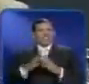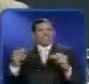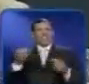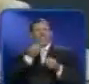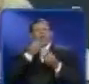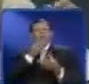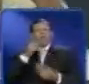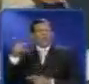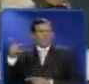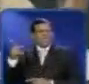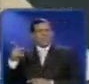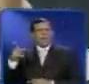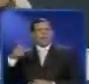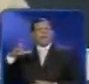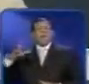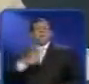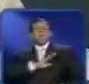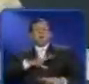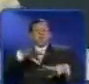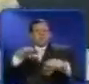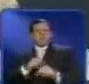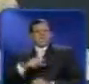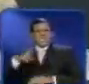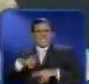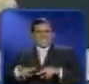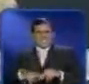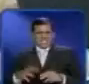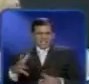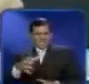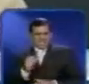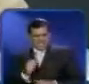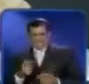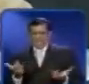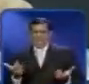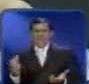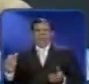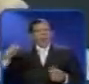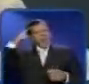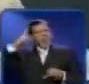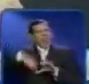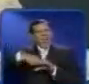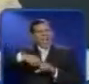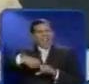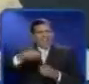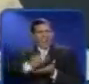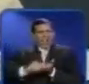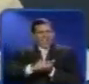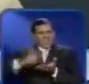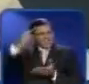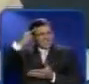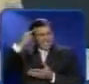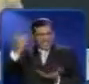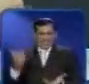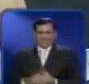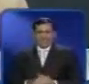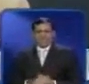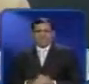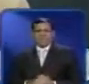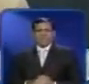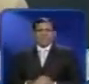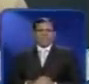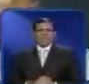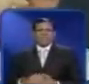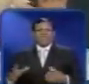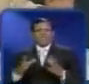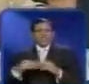de de la patria potestad de la del lavado de cerebro todo ese